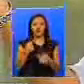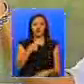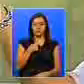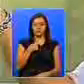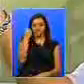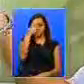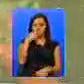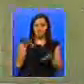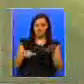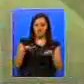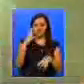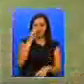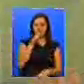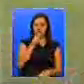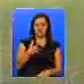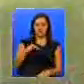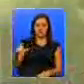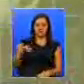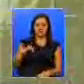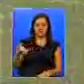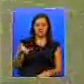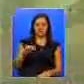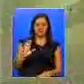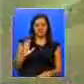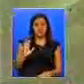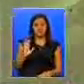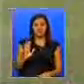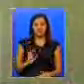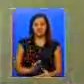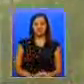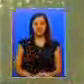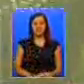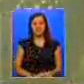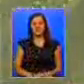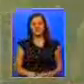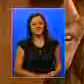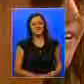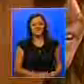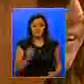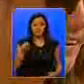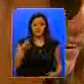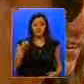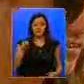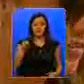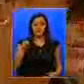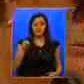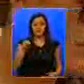sí. Claro que se parece a mí. o no.